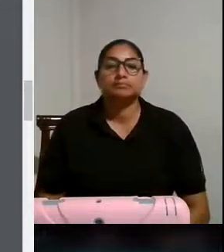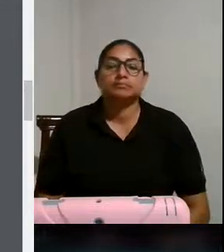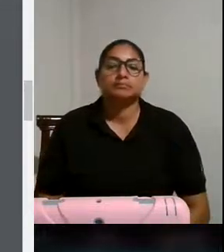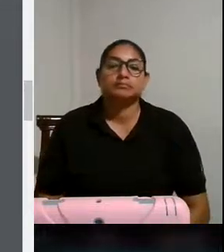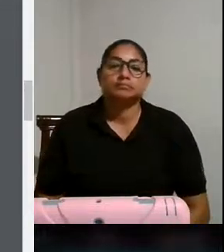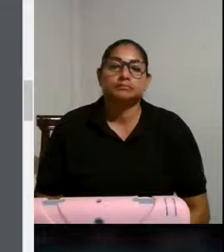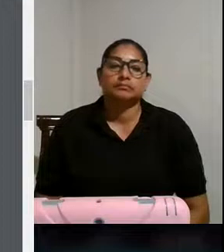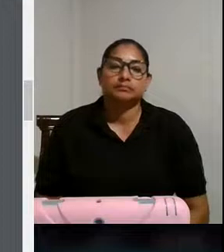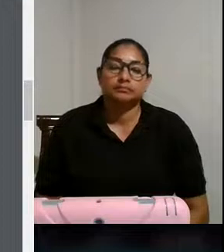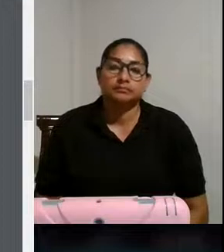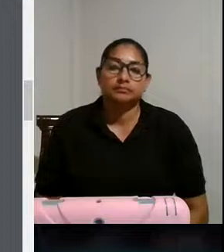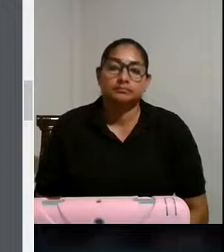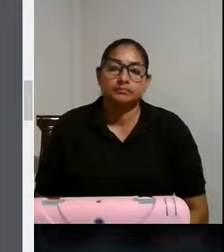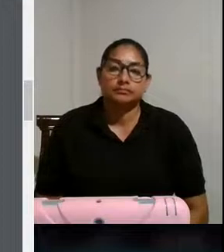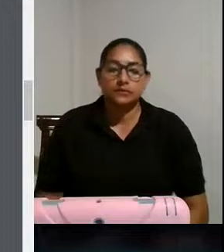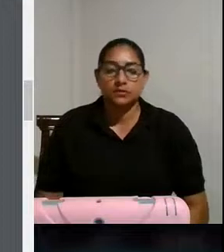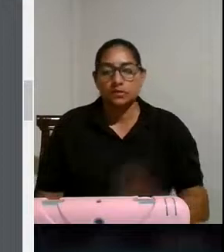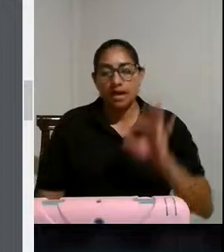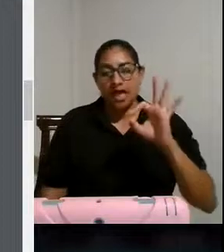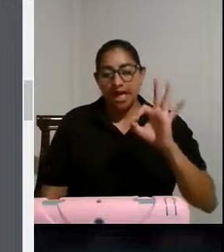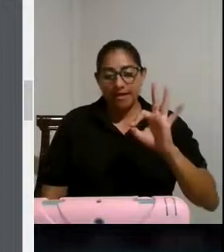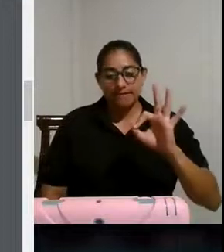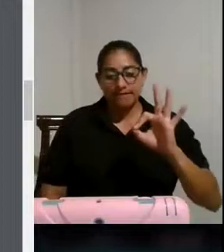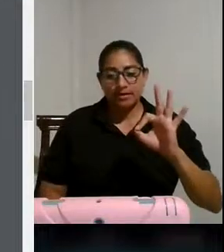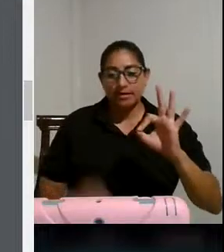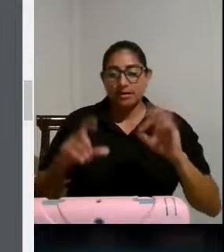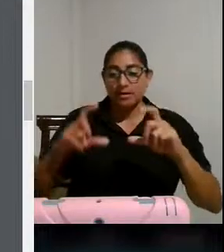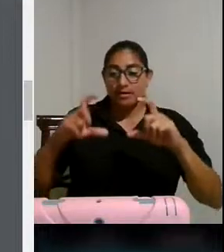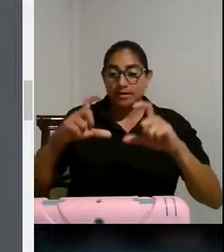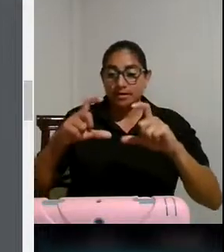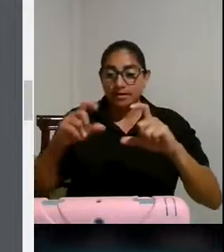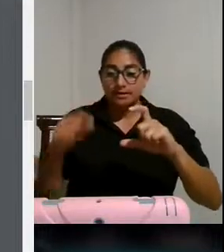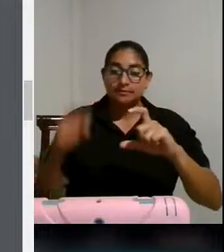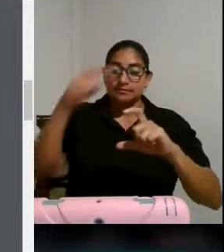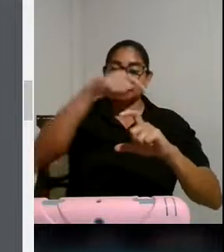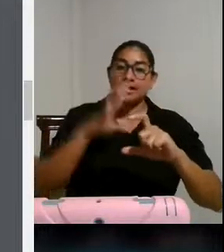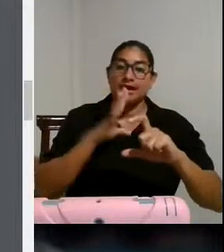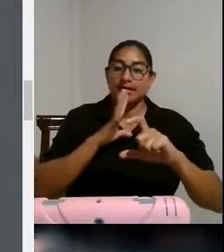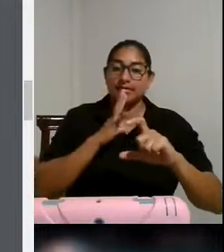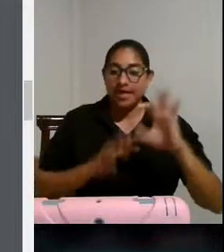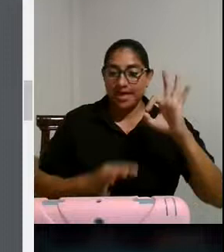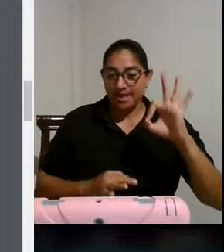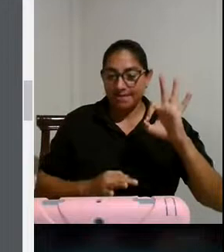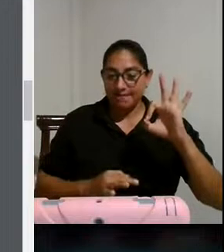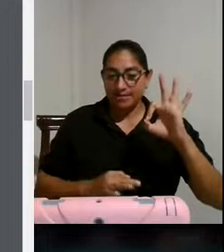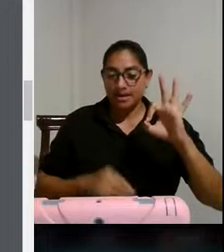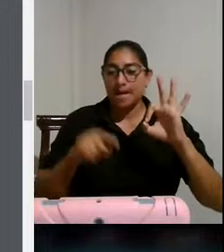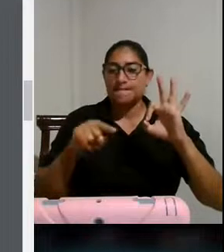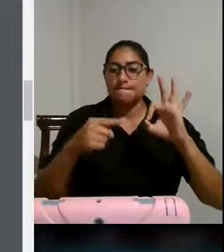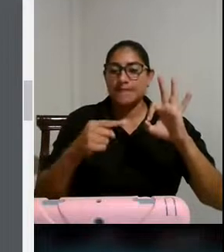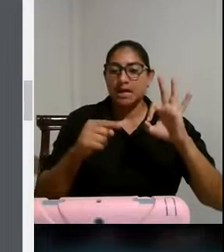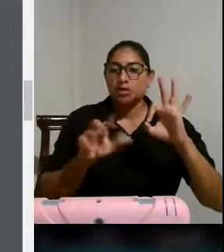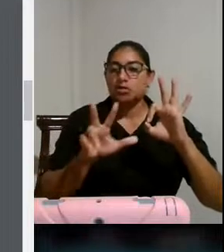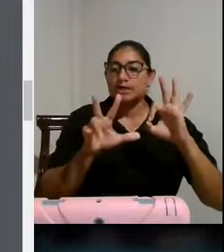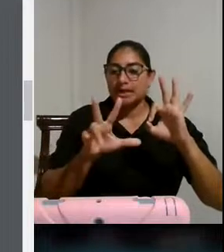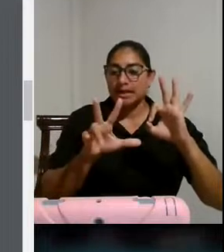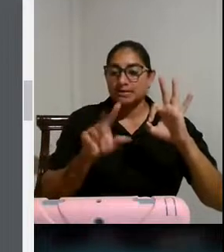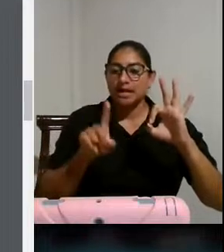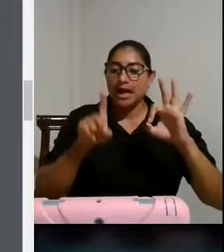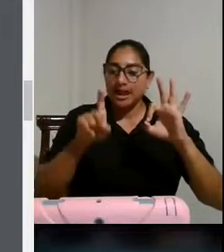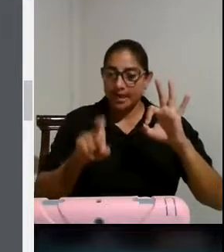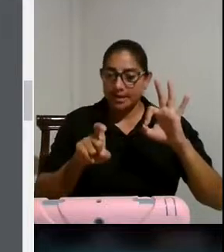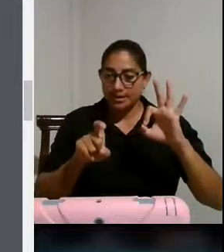Entonces, ¿quién es f de x? F de x es x a la 3 menos x. Vamos a tomar esto de acá